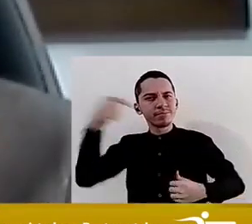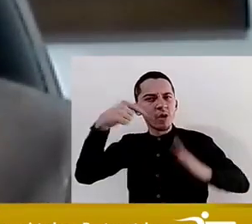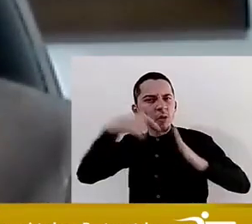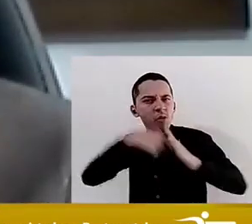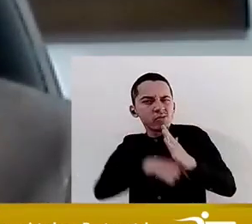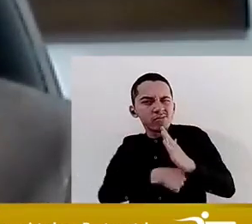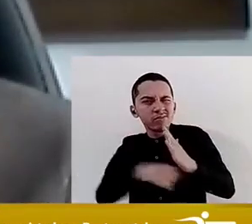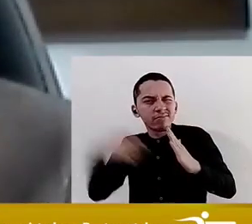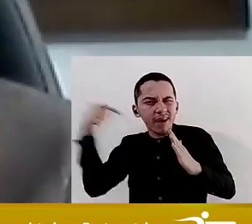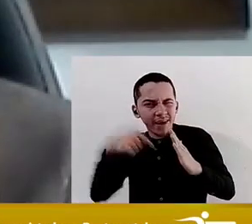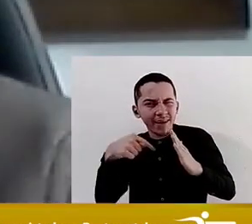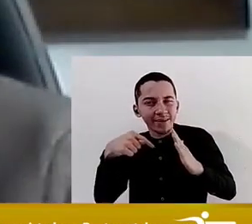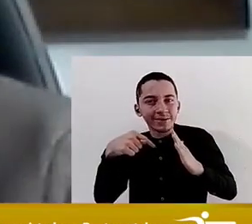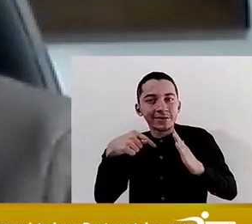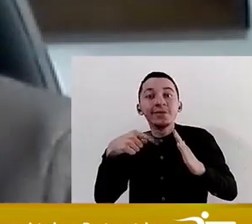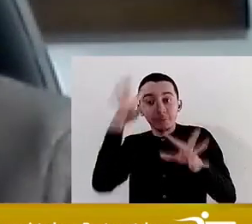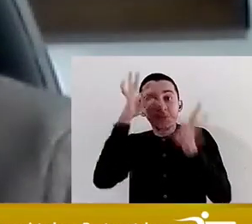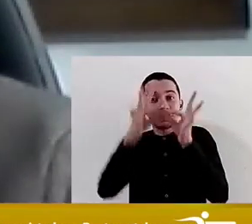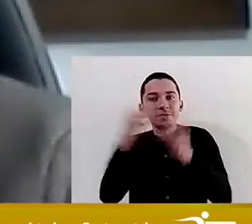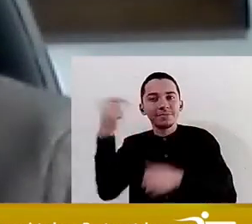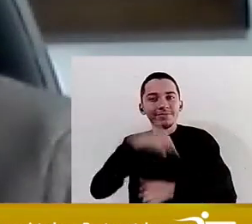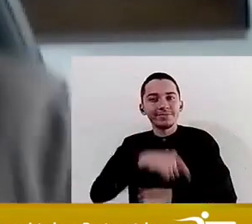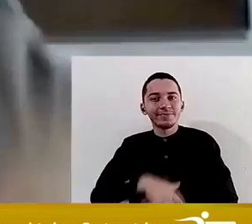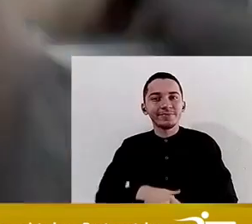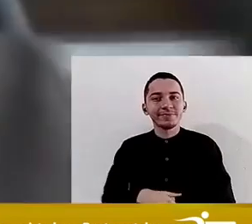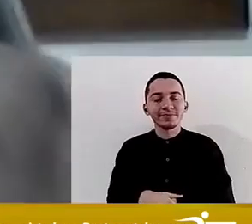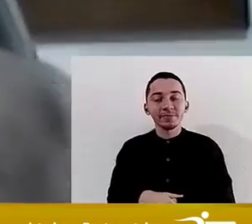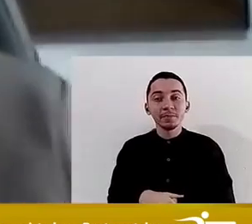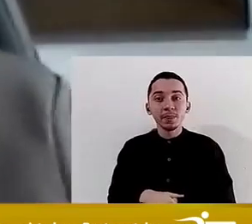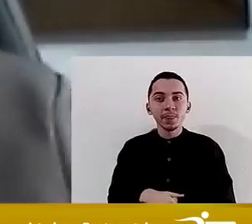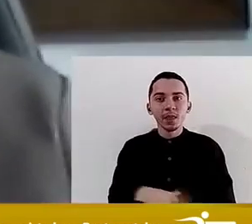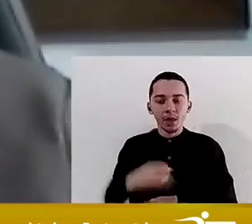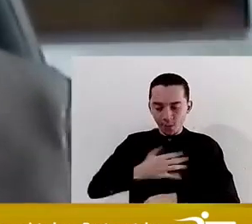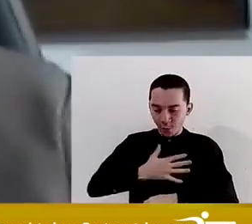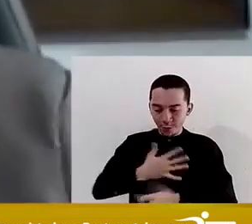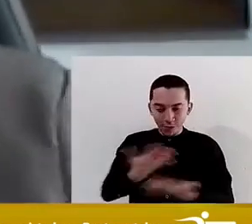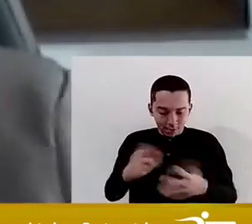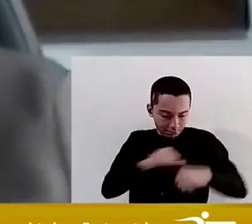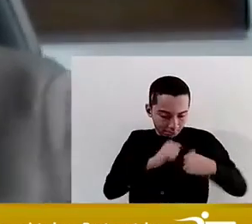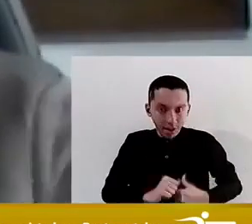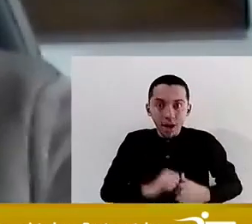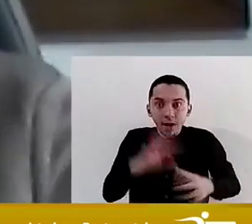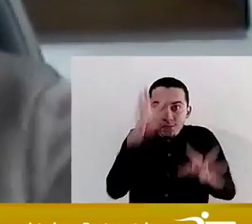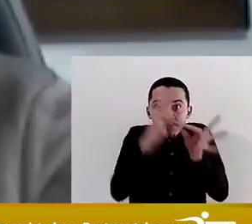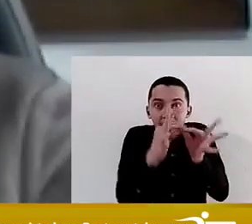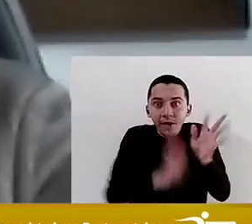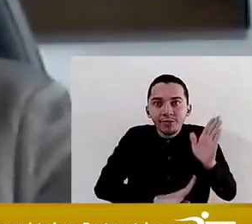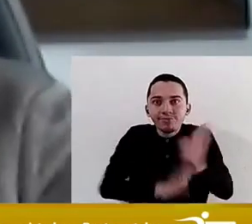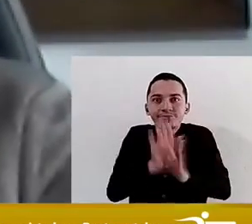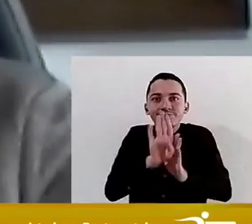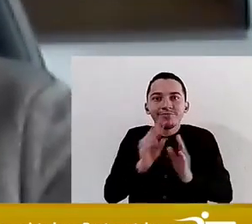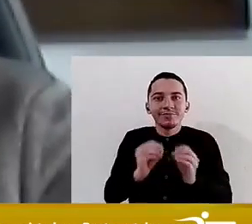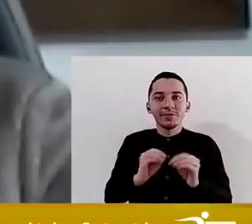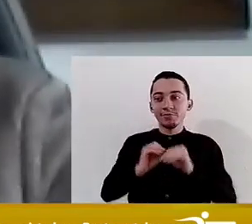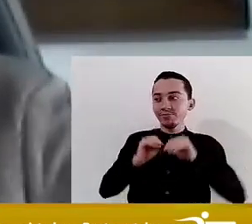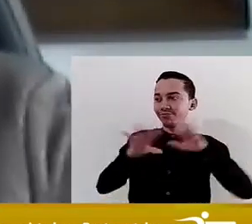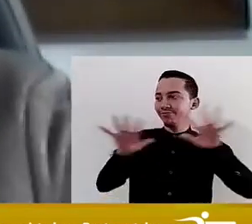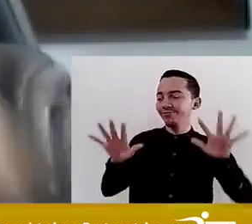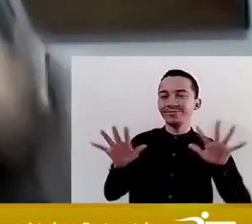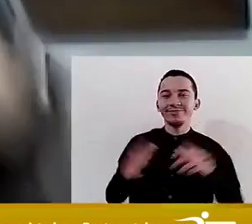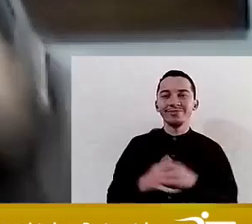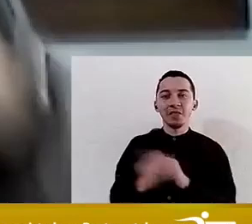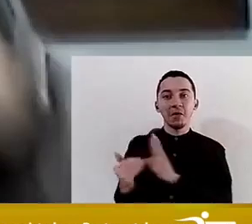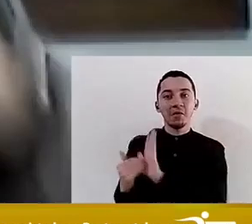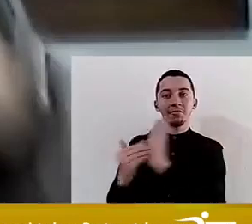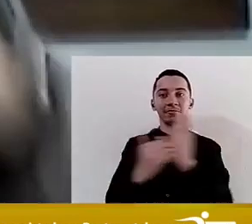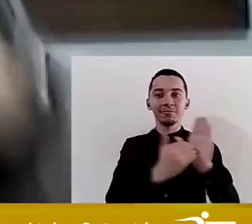ahí. Y apenas tuvo la oportunidad, esa fe salió al exterior y lo hizo ser